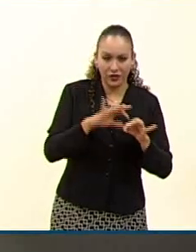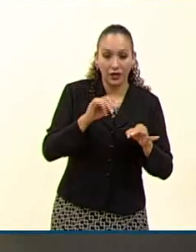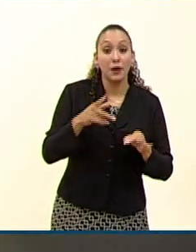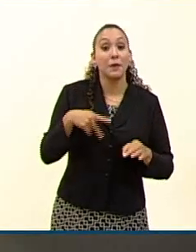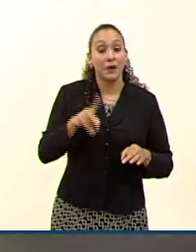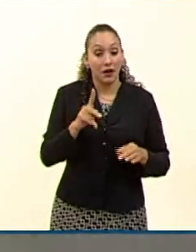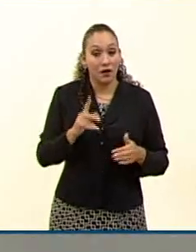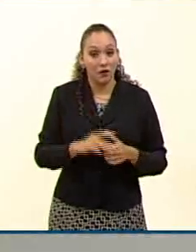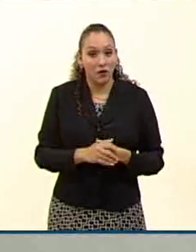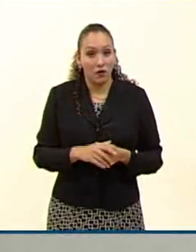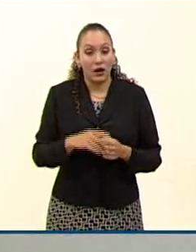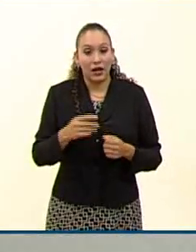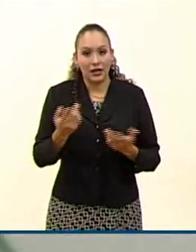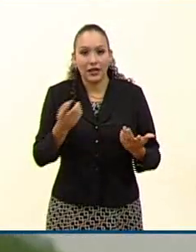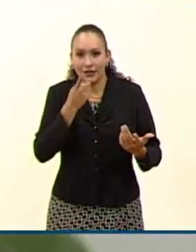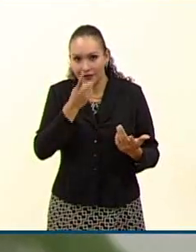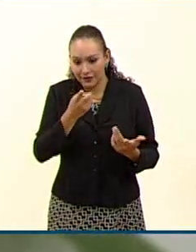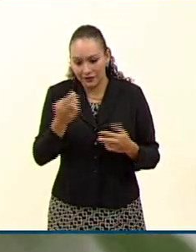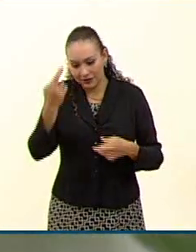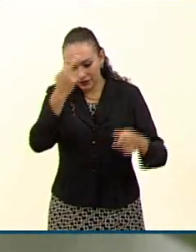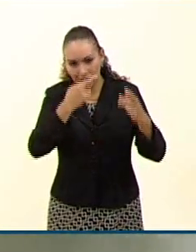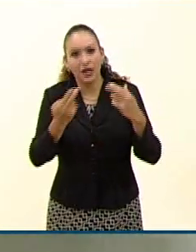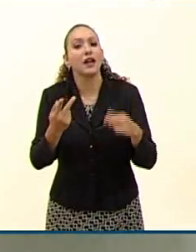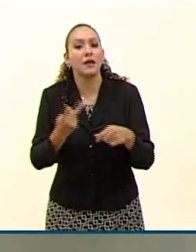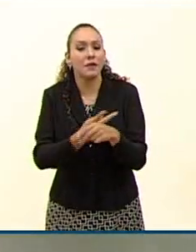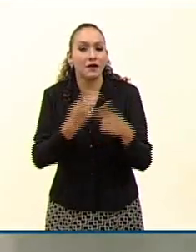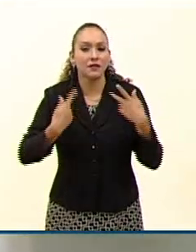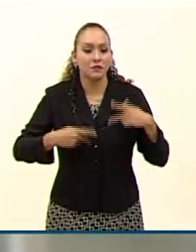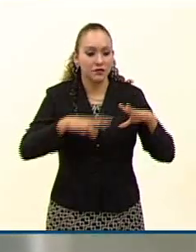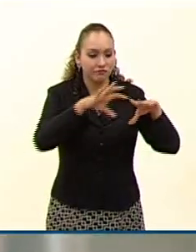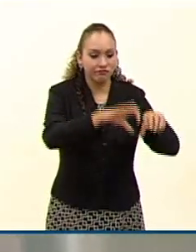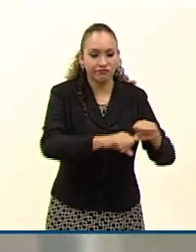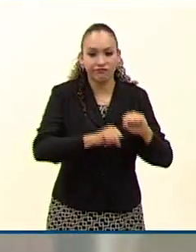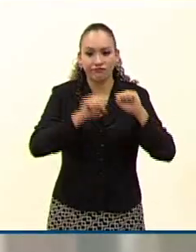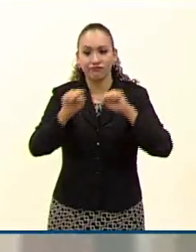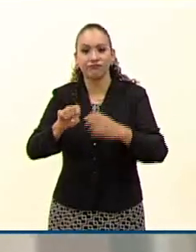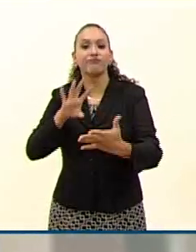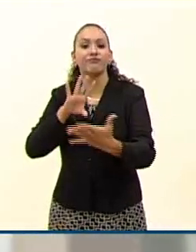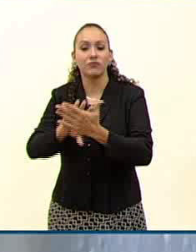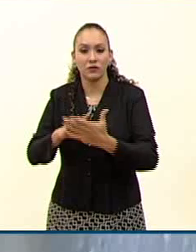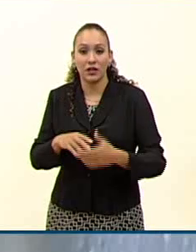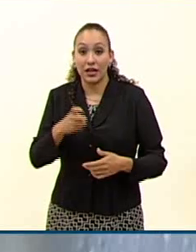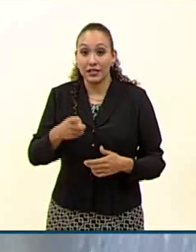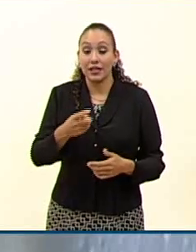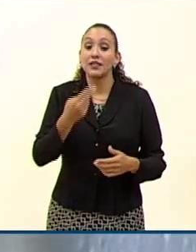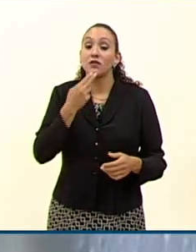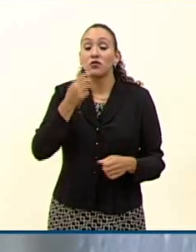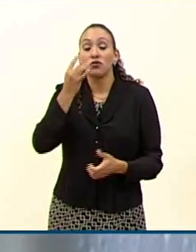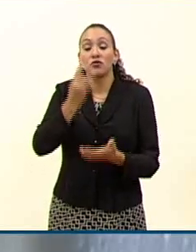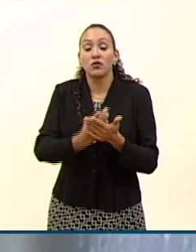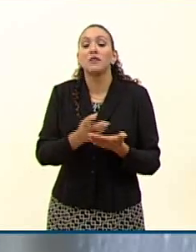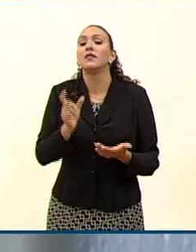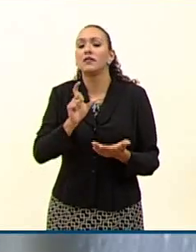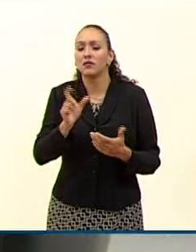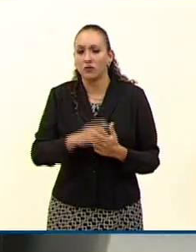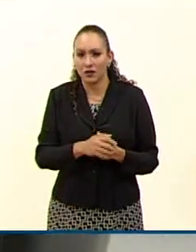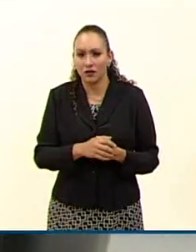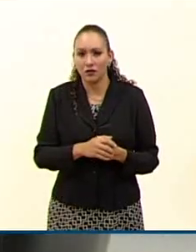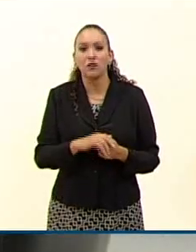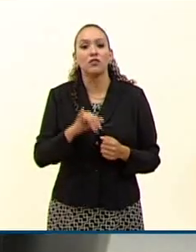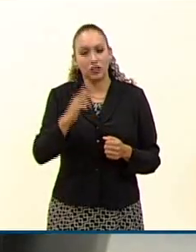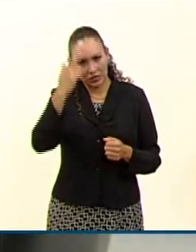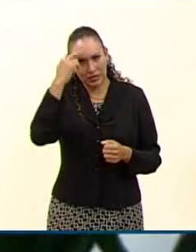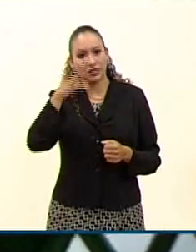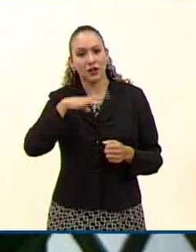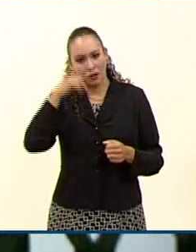fallo en el que se declaró inconvencional la prisión preventiva oficiosa, medida que solo debe aplicarse de manera excepcional y cuando se